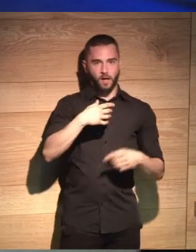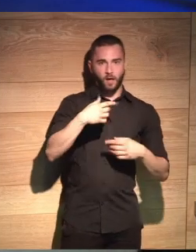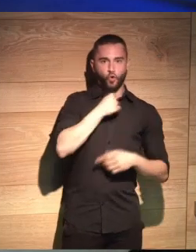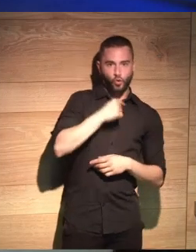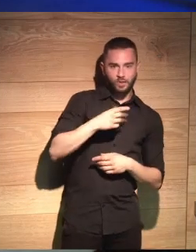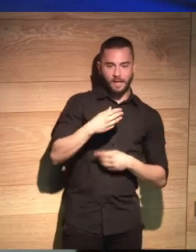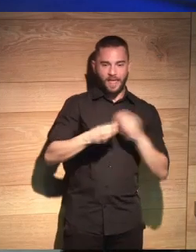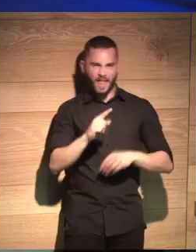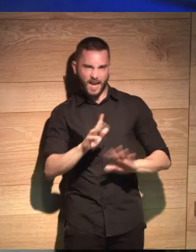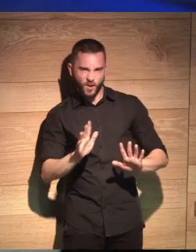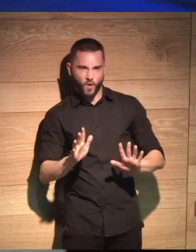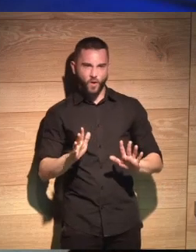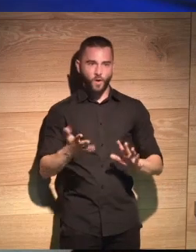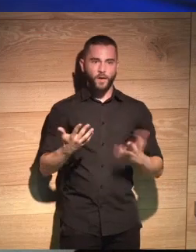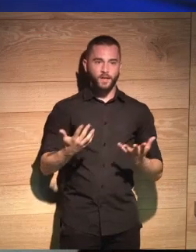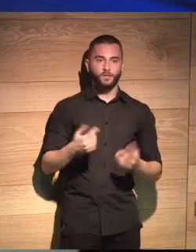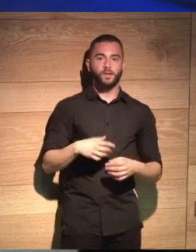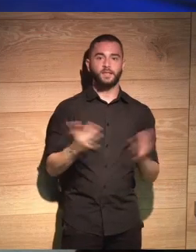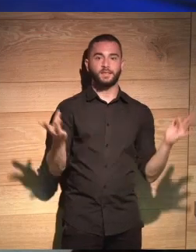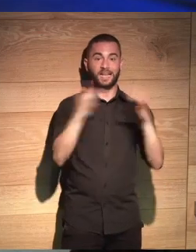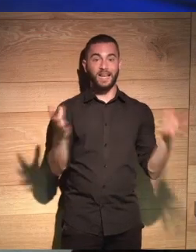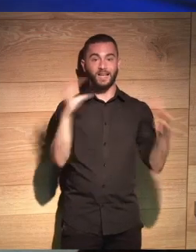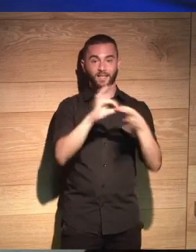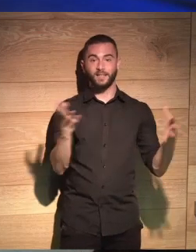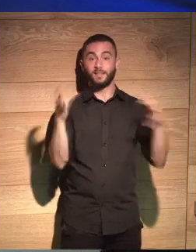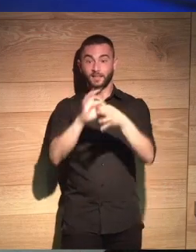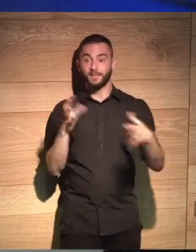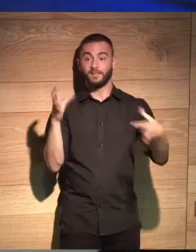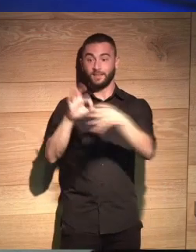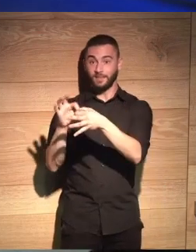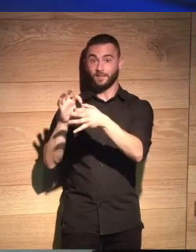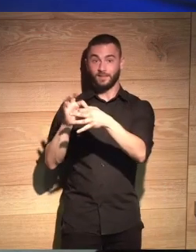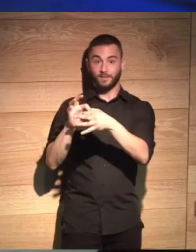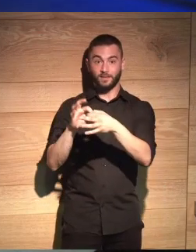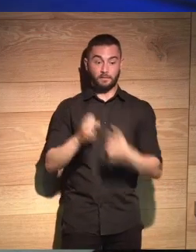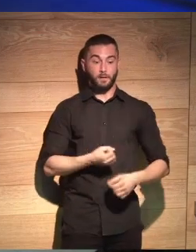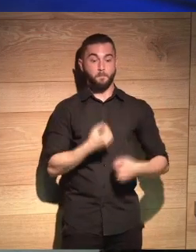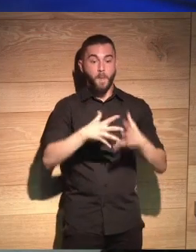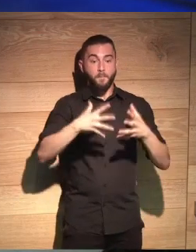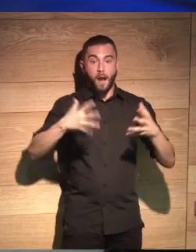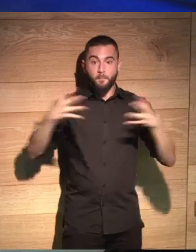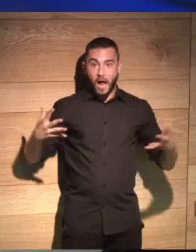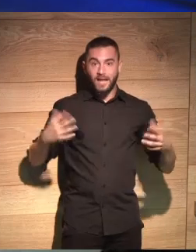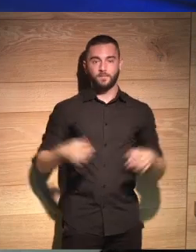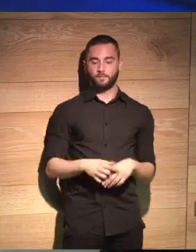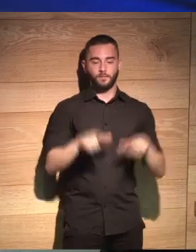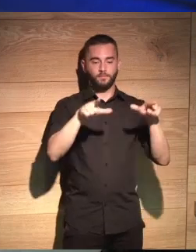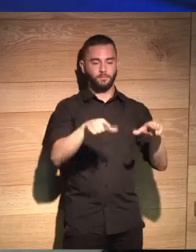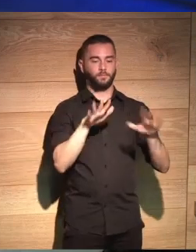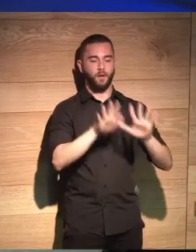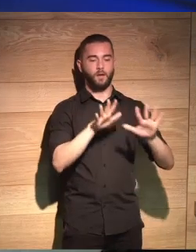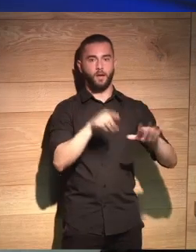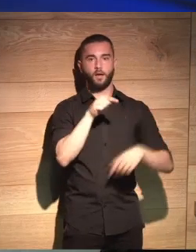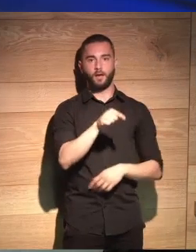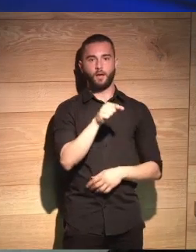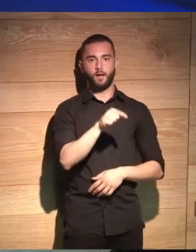pasito más y este afán por relacionar las cosas nos tendría encerrados en un lugar inhóspito y desierto